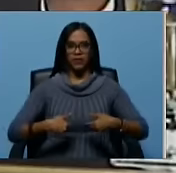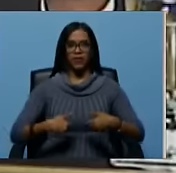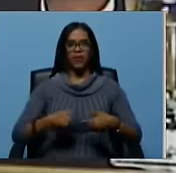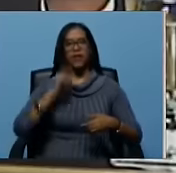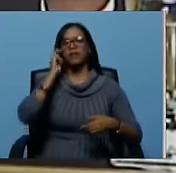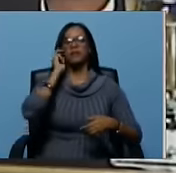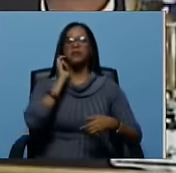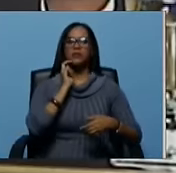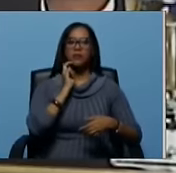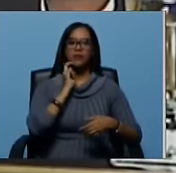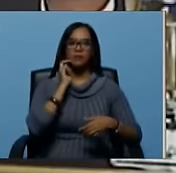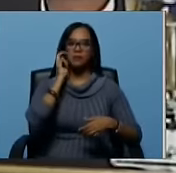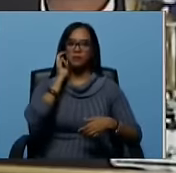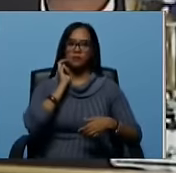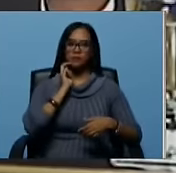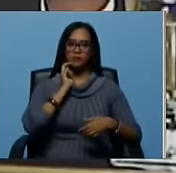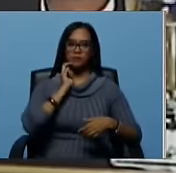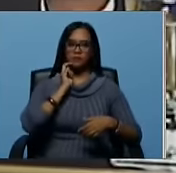El fascismo.